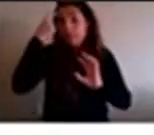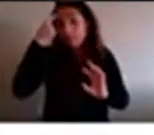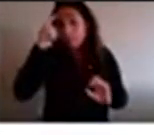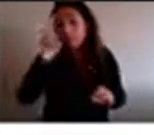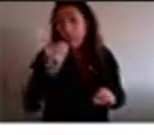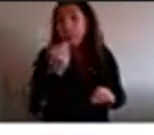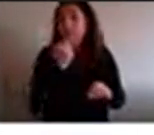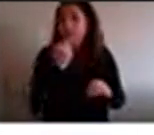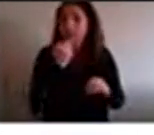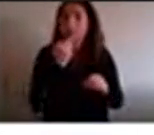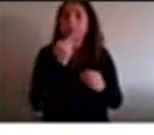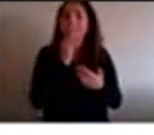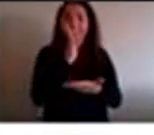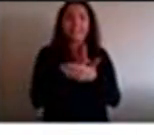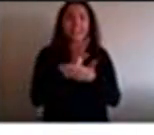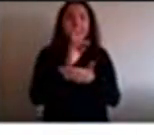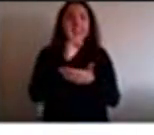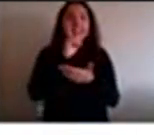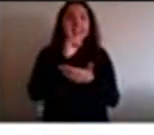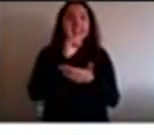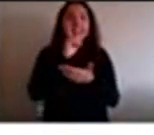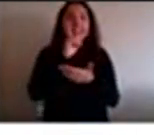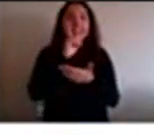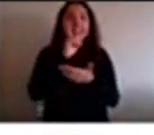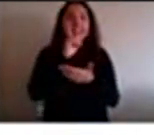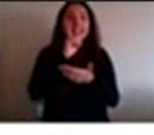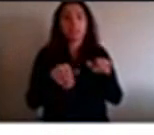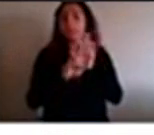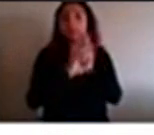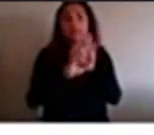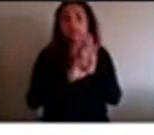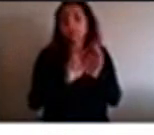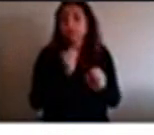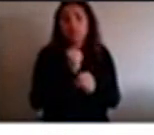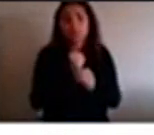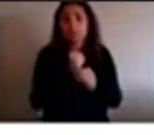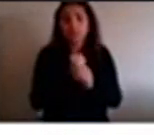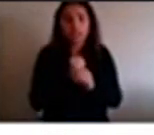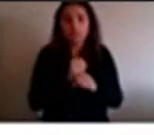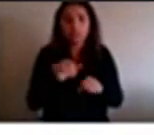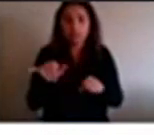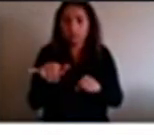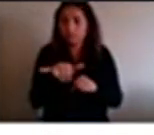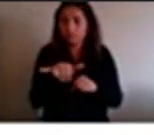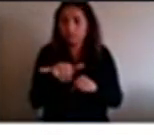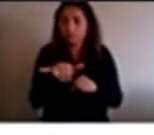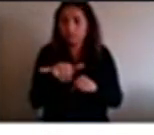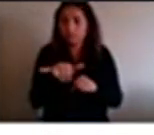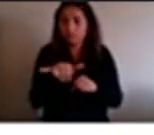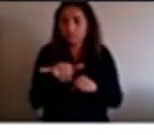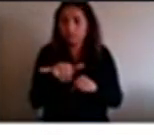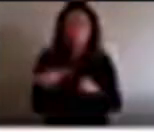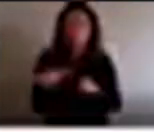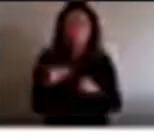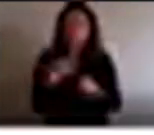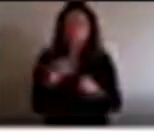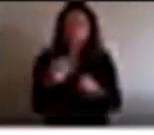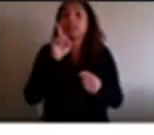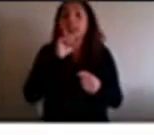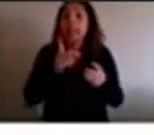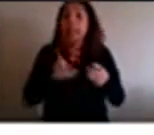obligaciones laborales. Se les aplica el mismo reglamento de trabajo que se aplica para todos los trabajadores en la empresa.